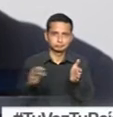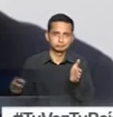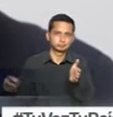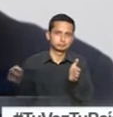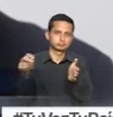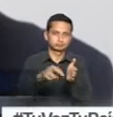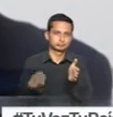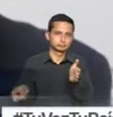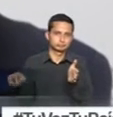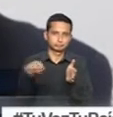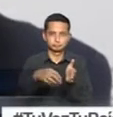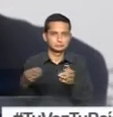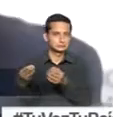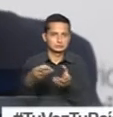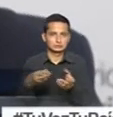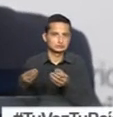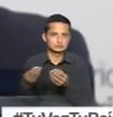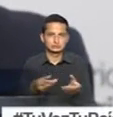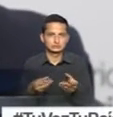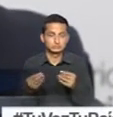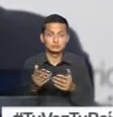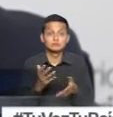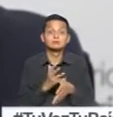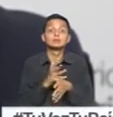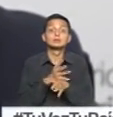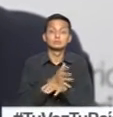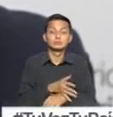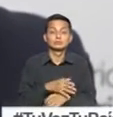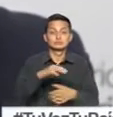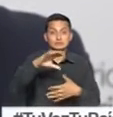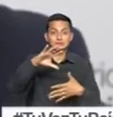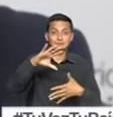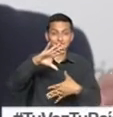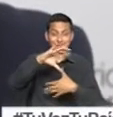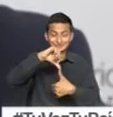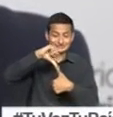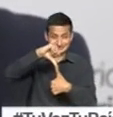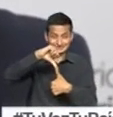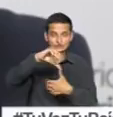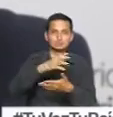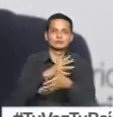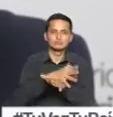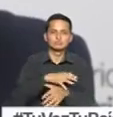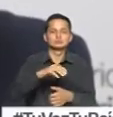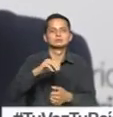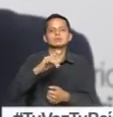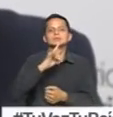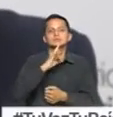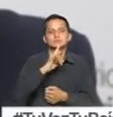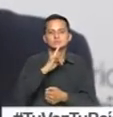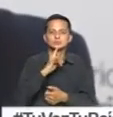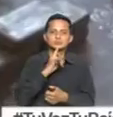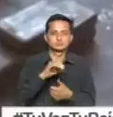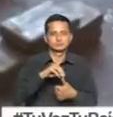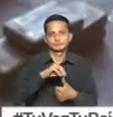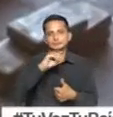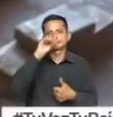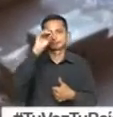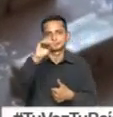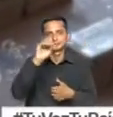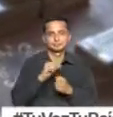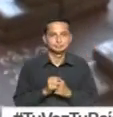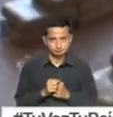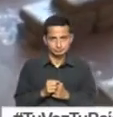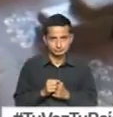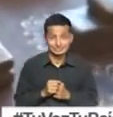para posterior a esto llevarlos a Centroamérica y de Centroamérica llevarlos a Estados Unidos como destino final.